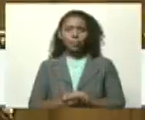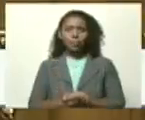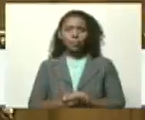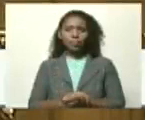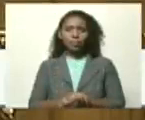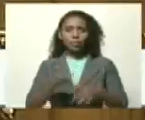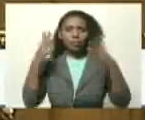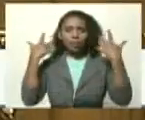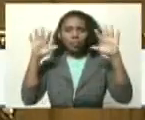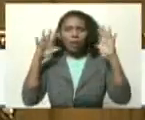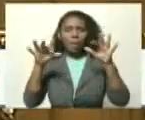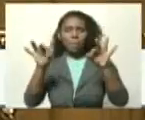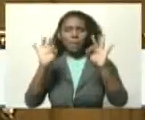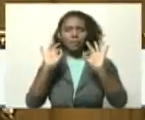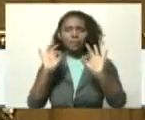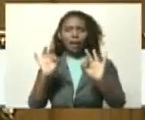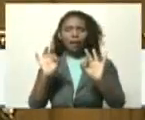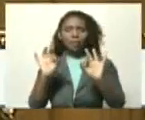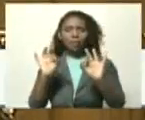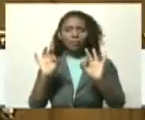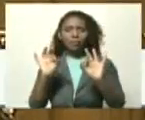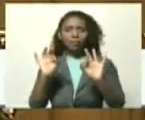un aplauso especial